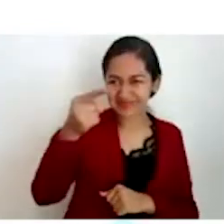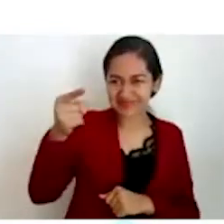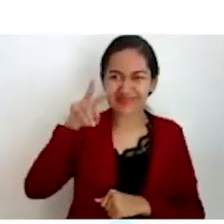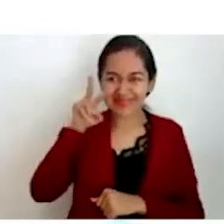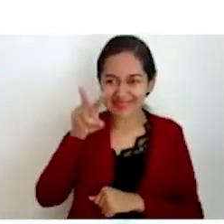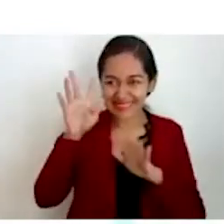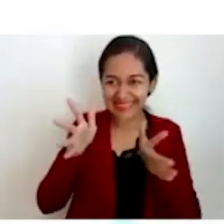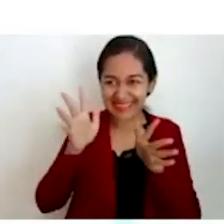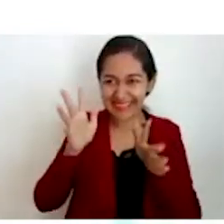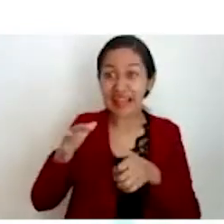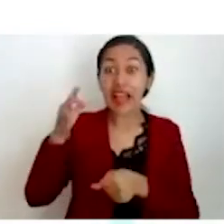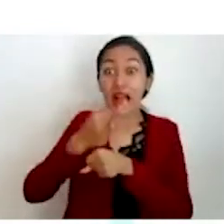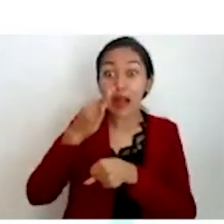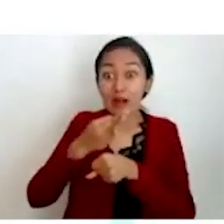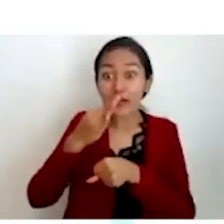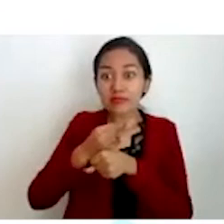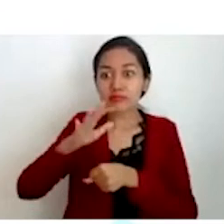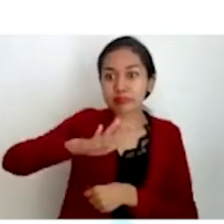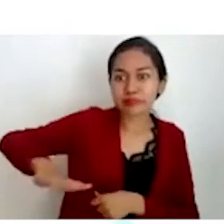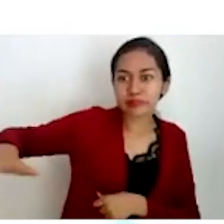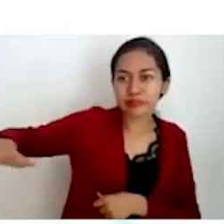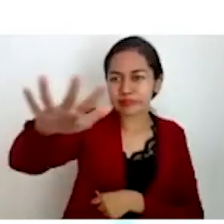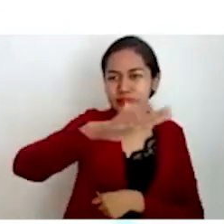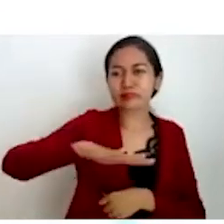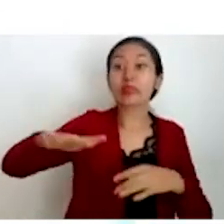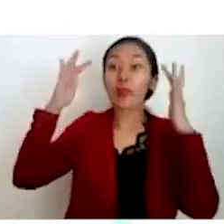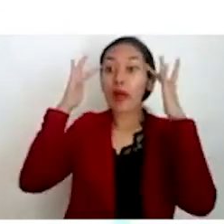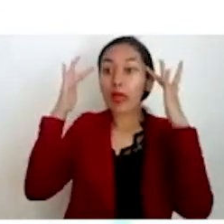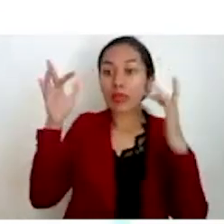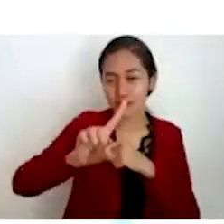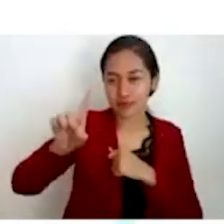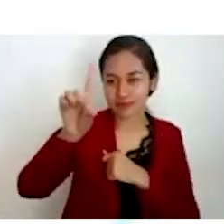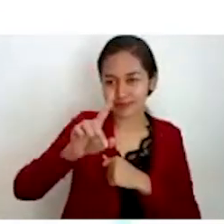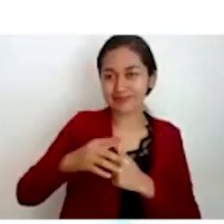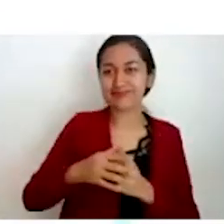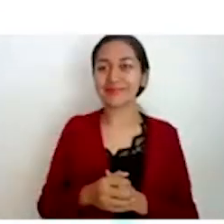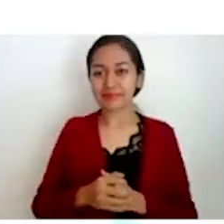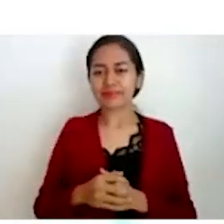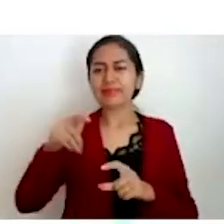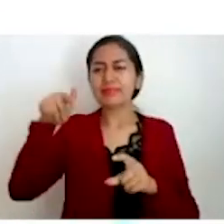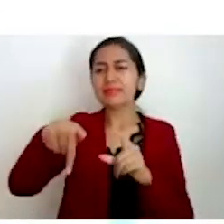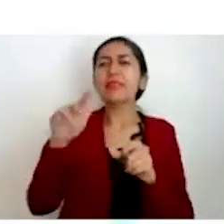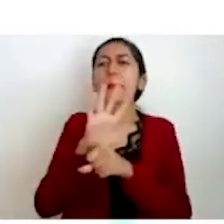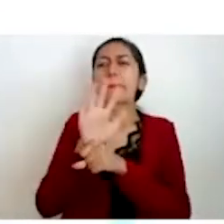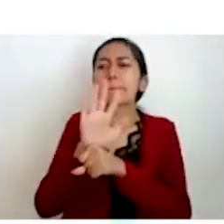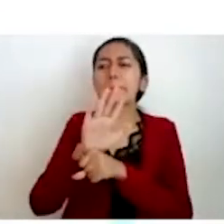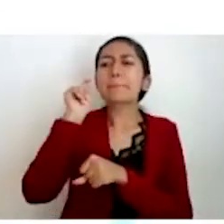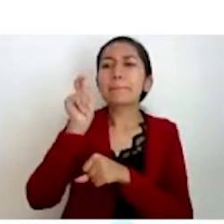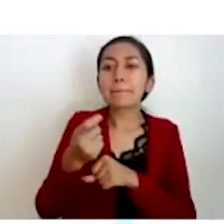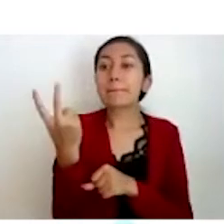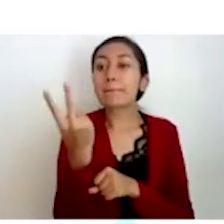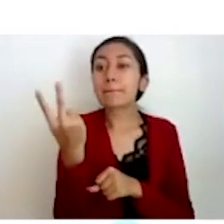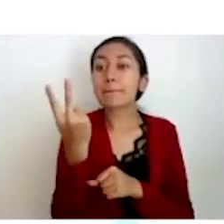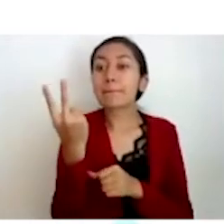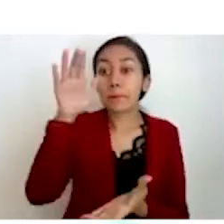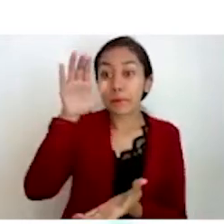conforma la Plaza de Santo Domingo. Este melodrama, que se centra en un matrimonio a partir del triángulo amoroso formado por Dolores del